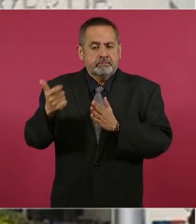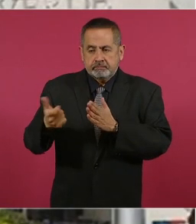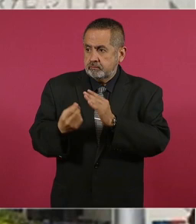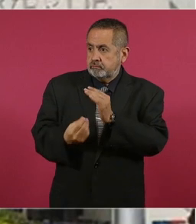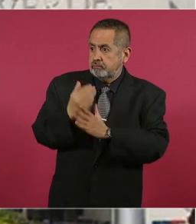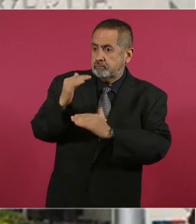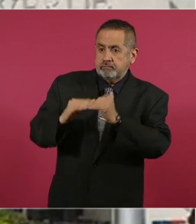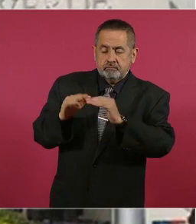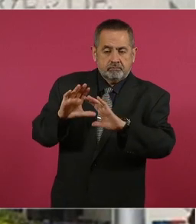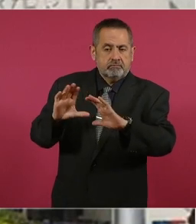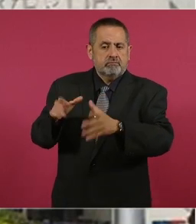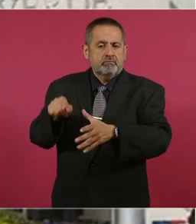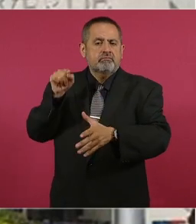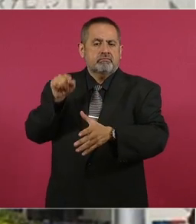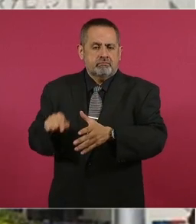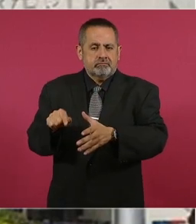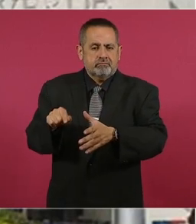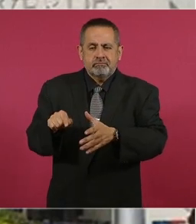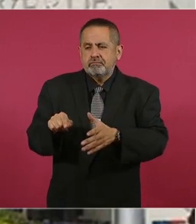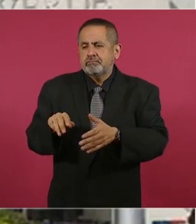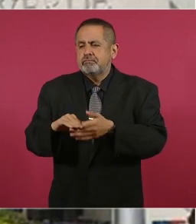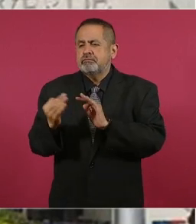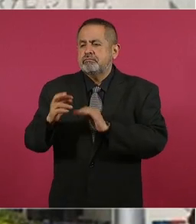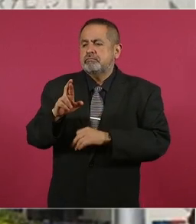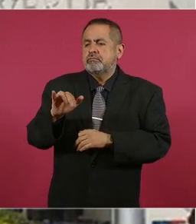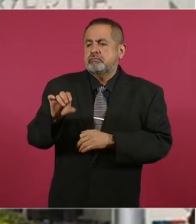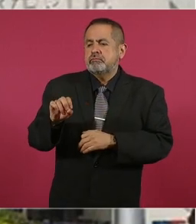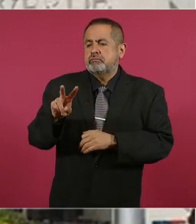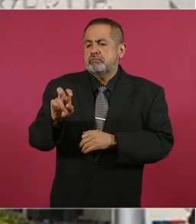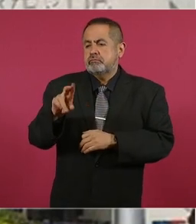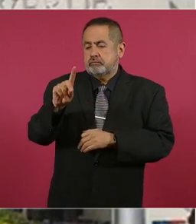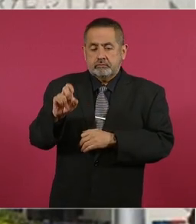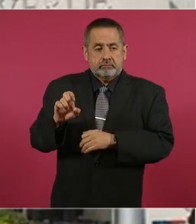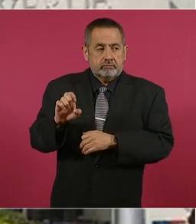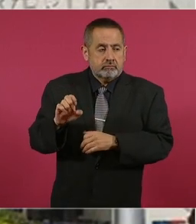del Hospital de Río Verde, de 90 camas